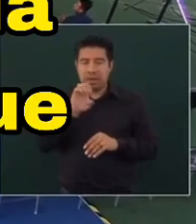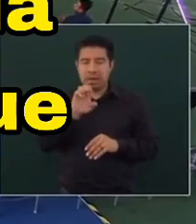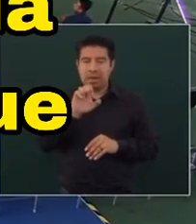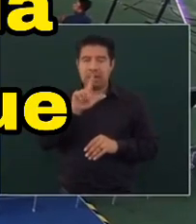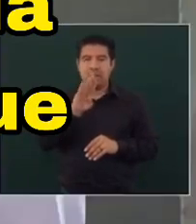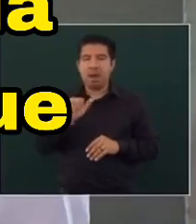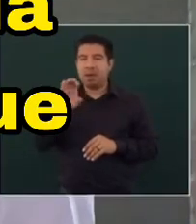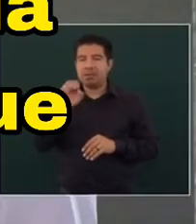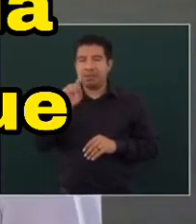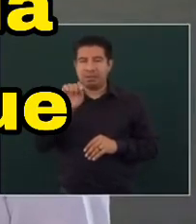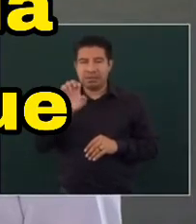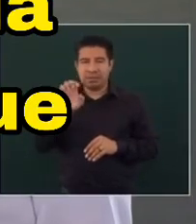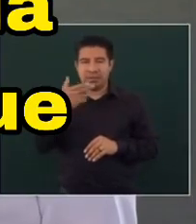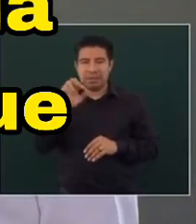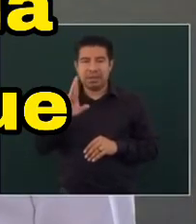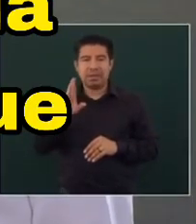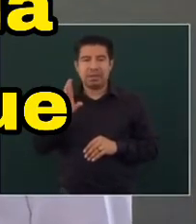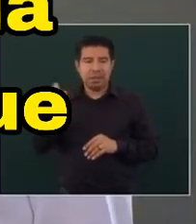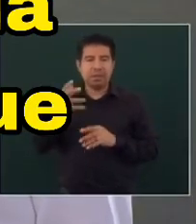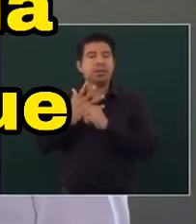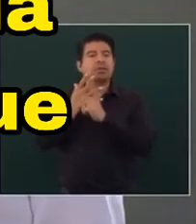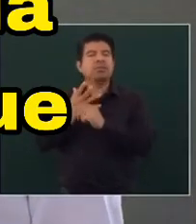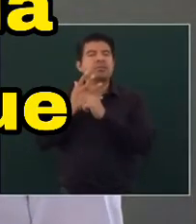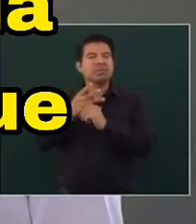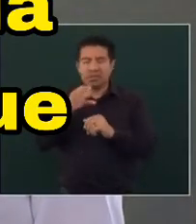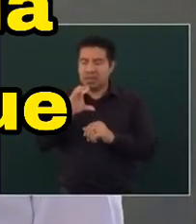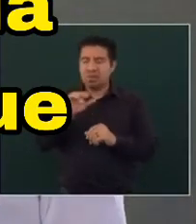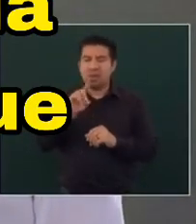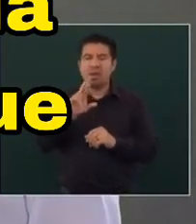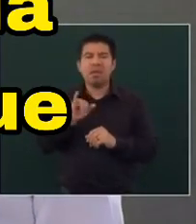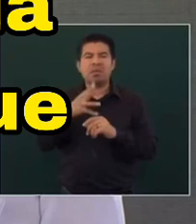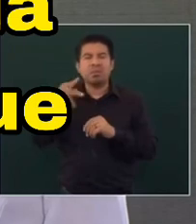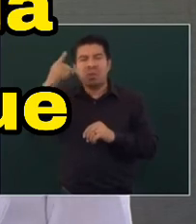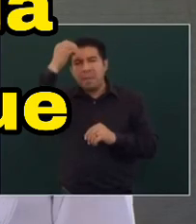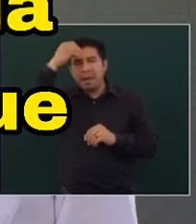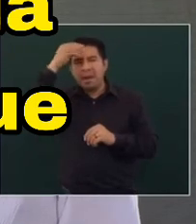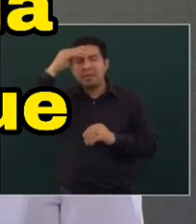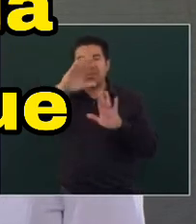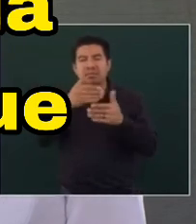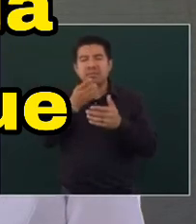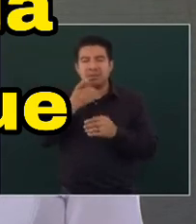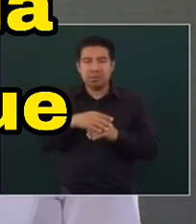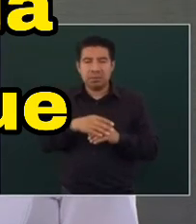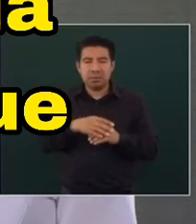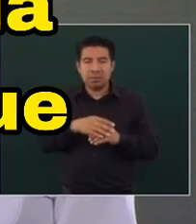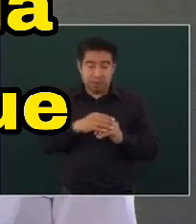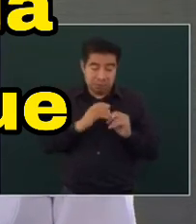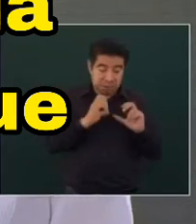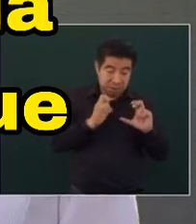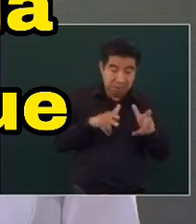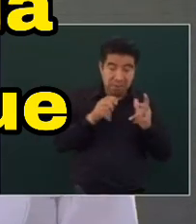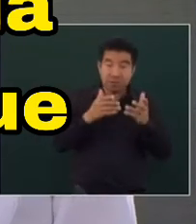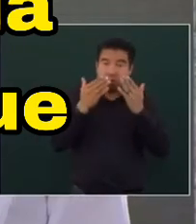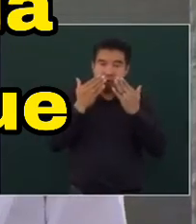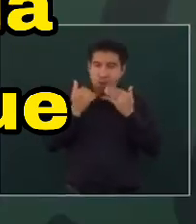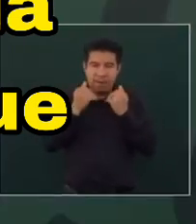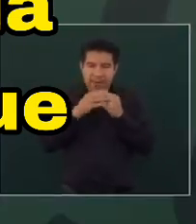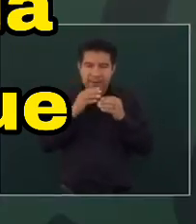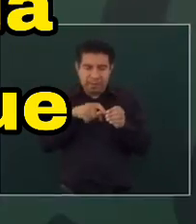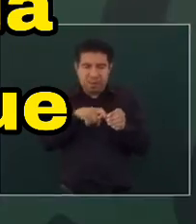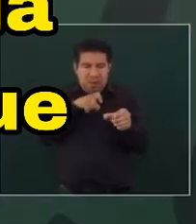Qué dice entre otras cosas dice sí no quisiera Chiapas Si no existiera